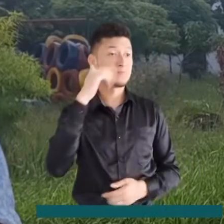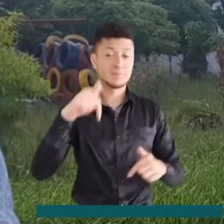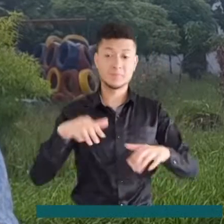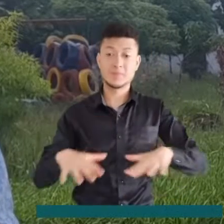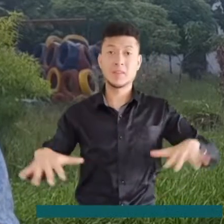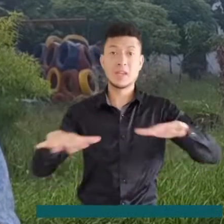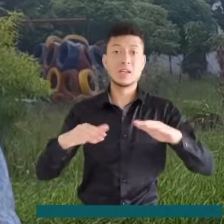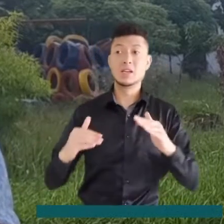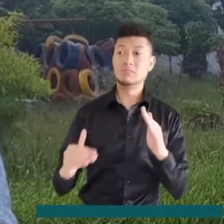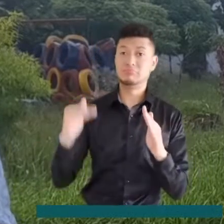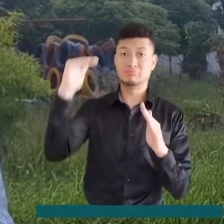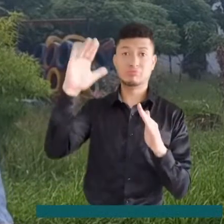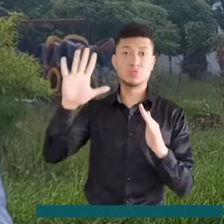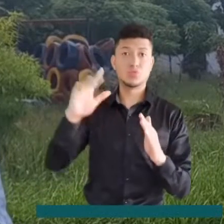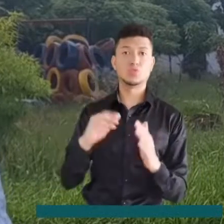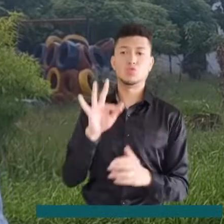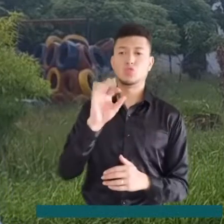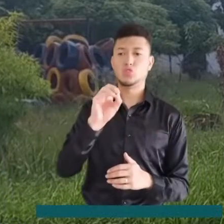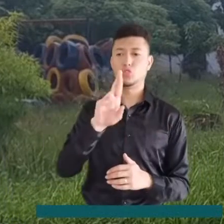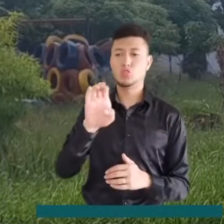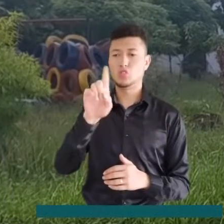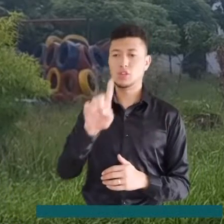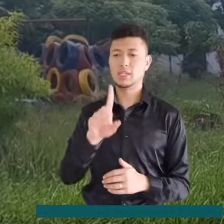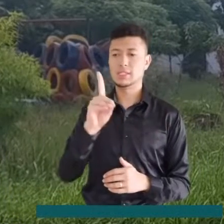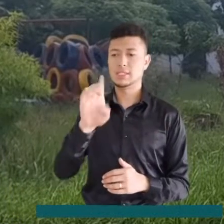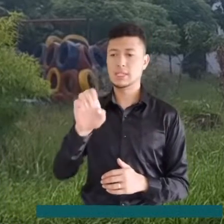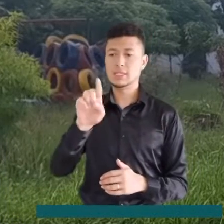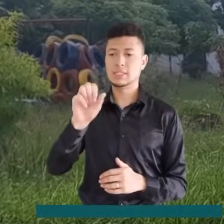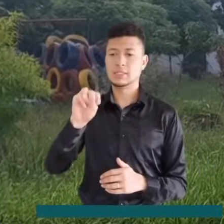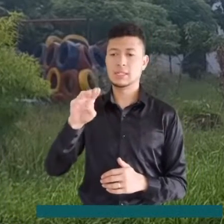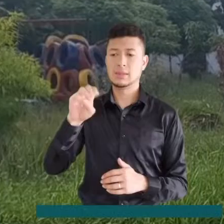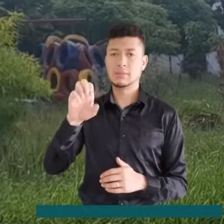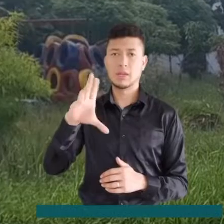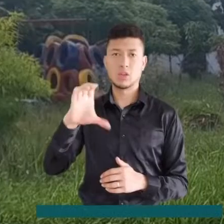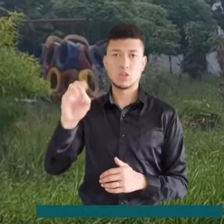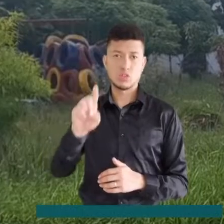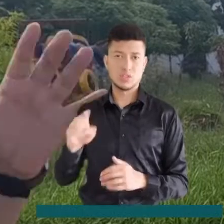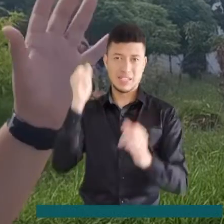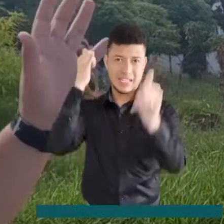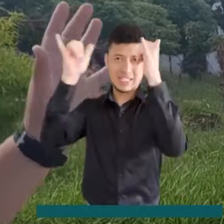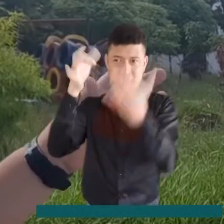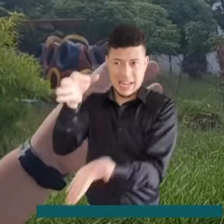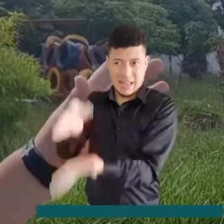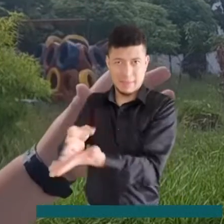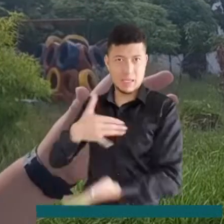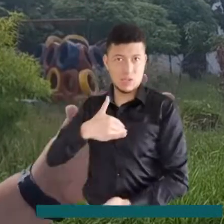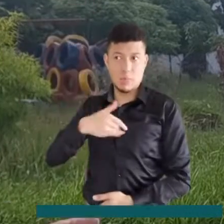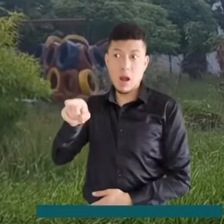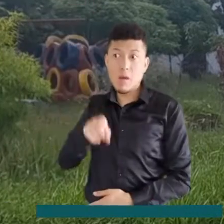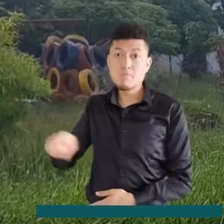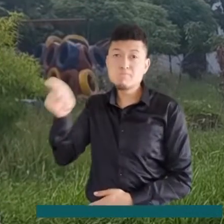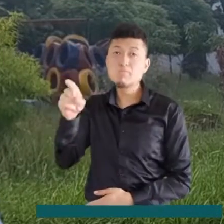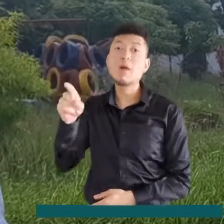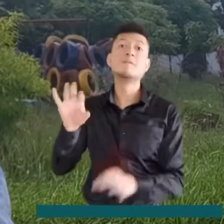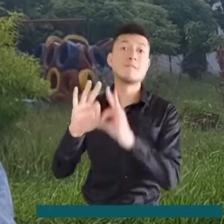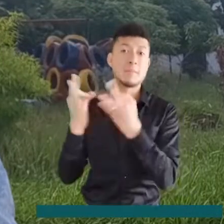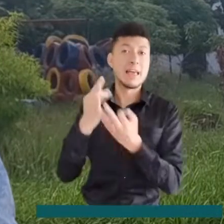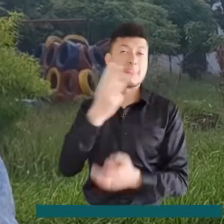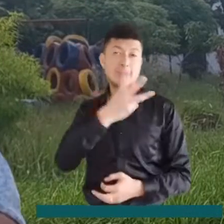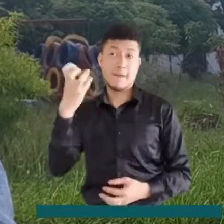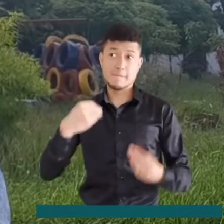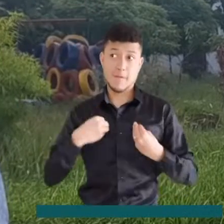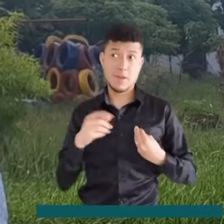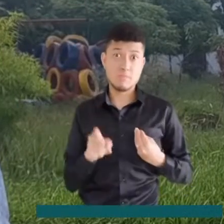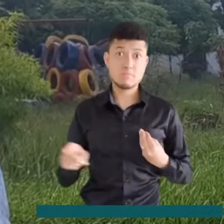Hola Mabel, hoy estamos en el programa de vivienda Torres de San Marcos, de la capital del departamento de Casanare, un conjunto de torres donde viven más de 900